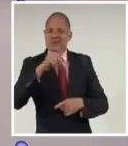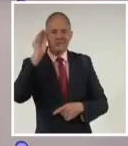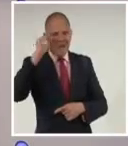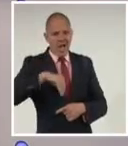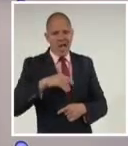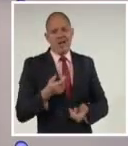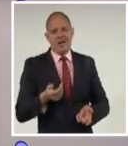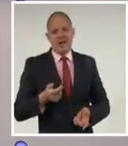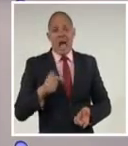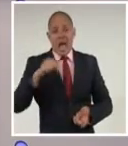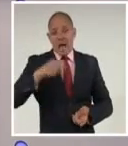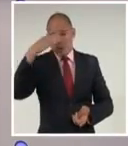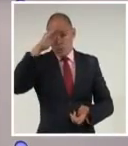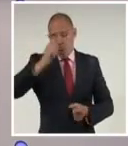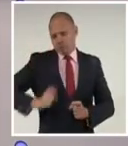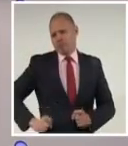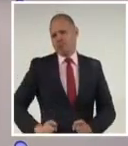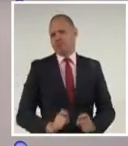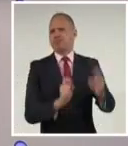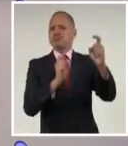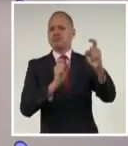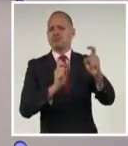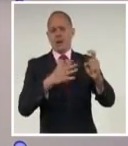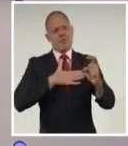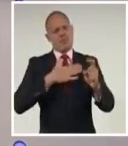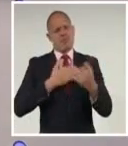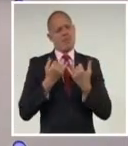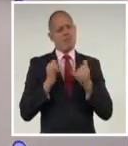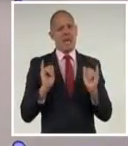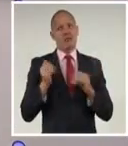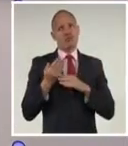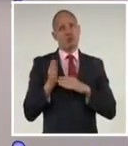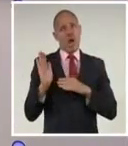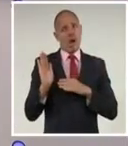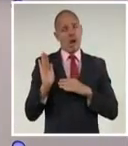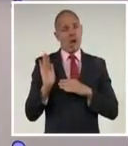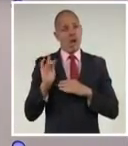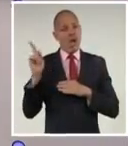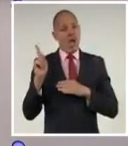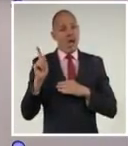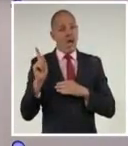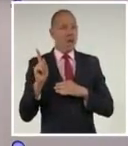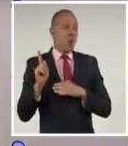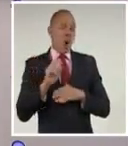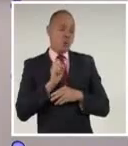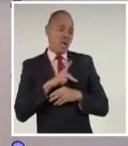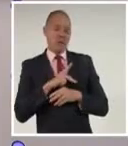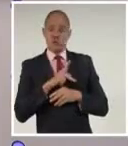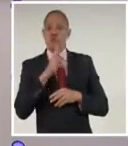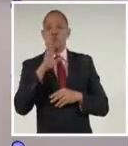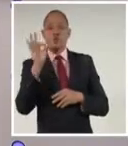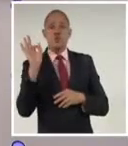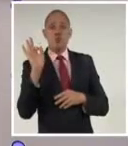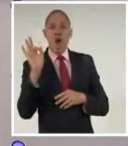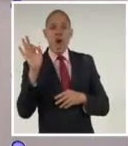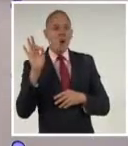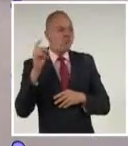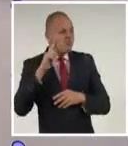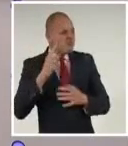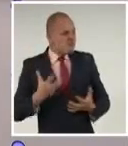con una persistencia extraordinaria el camino de la soberanía, del hacer en mi tierra lo que yo quiera, no lo que dicten